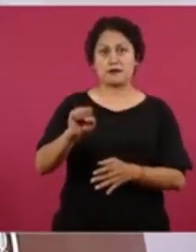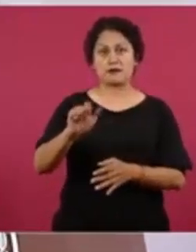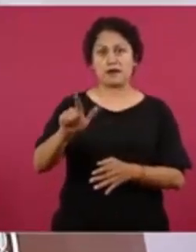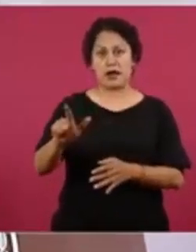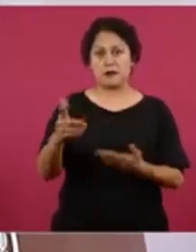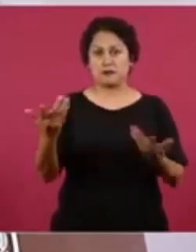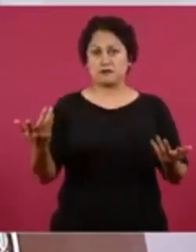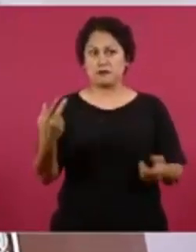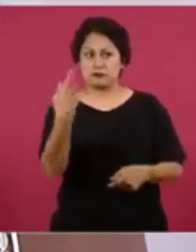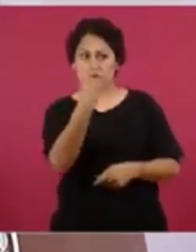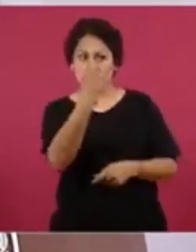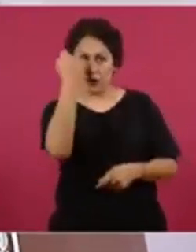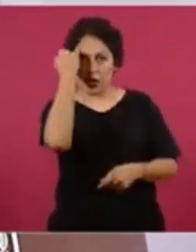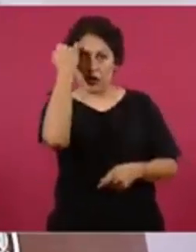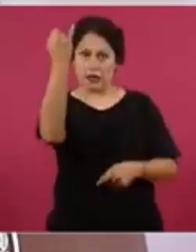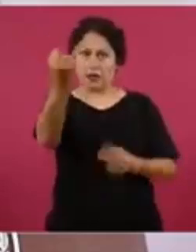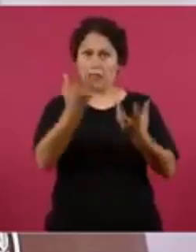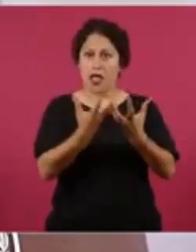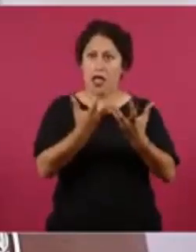parece que